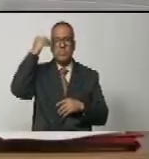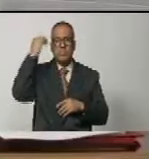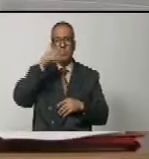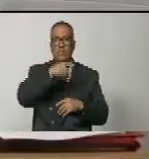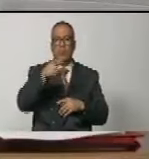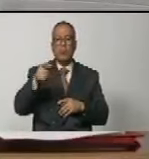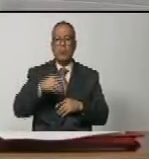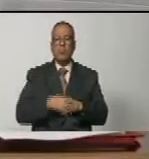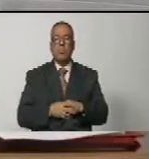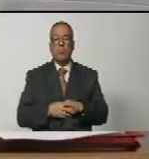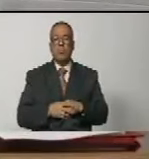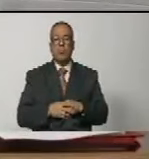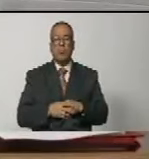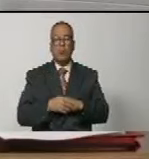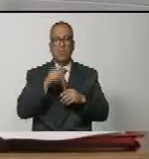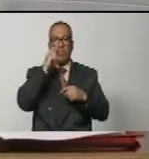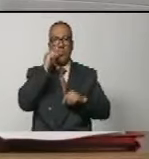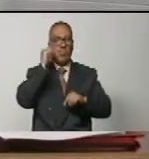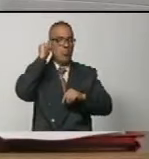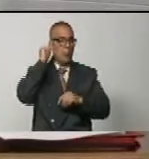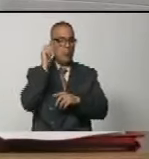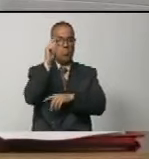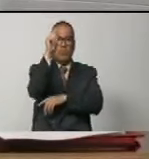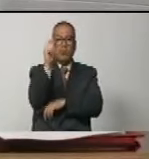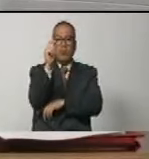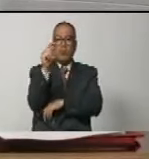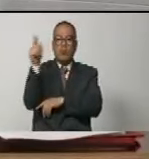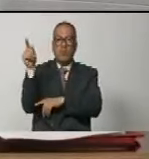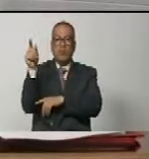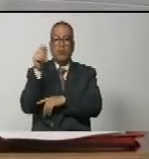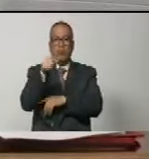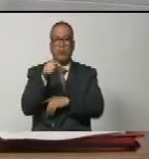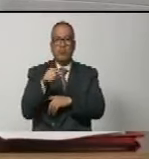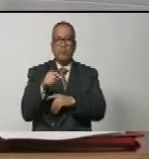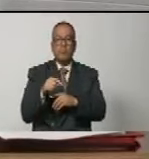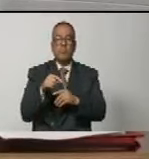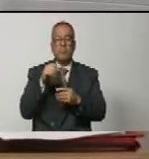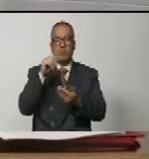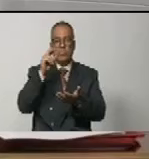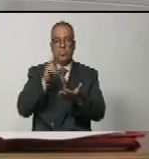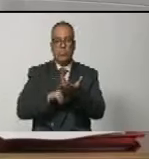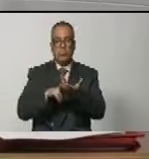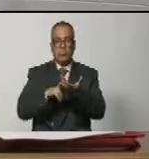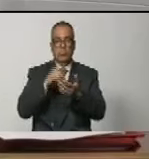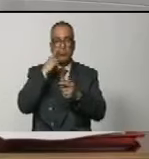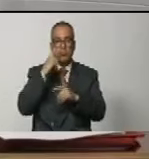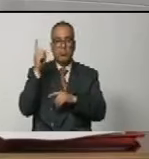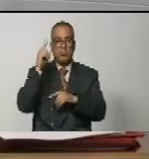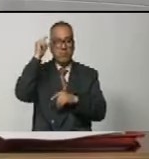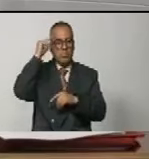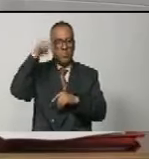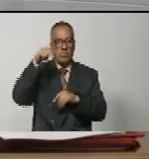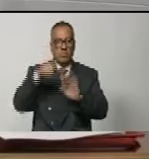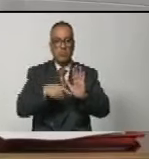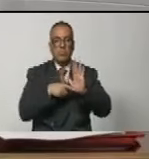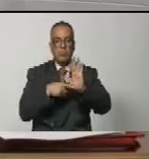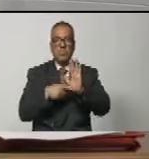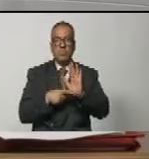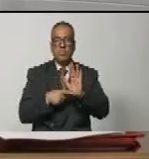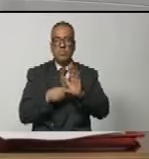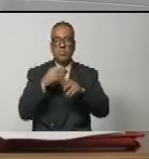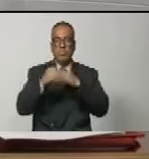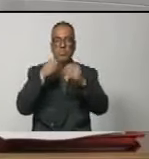consideración, las honorables diputadas y los honorables diputados que estén a favor de la propuesta del orden del día presentada,